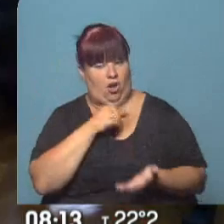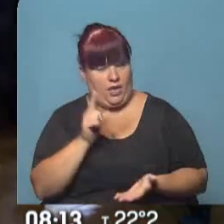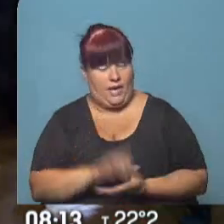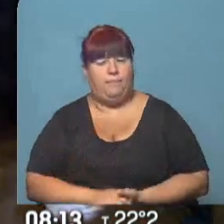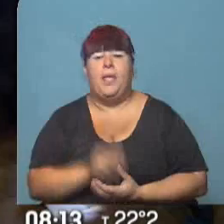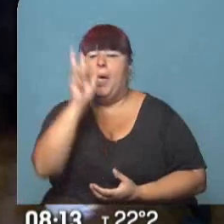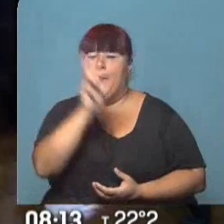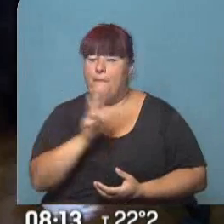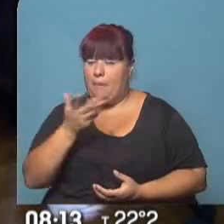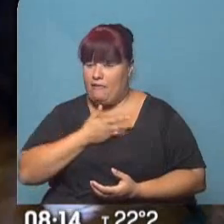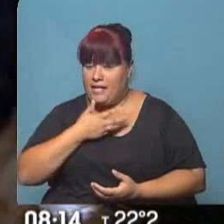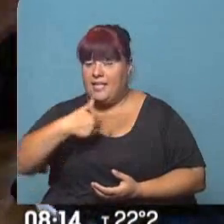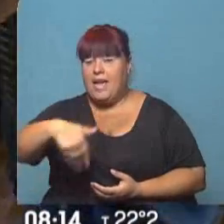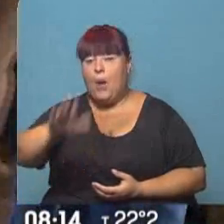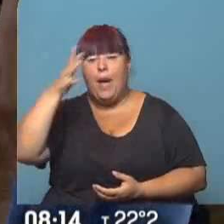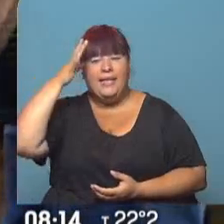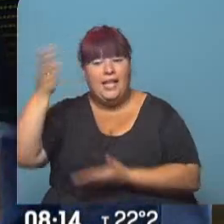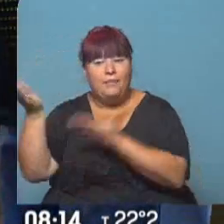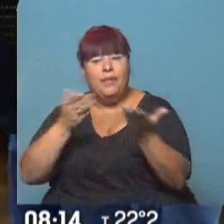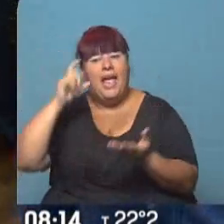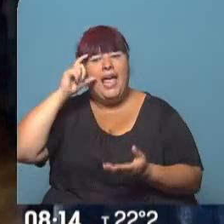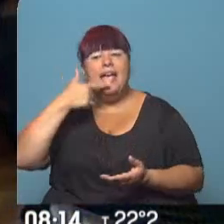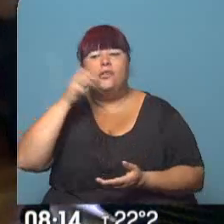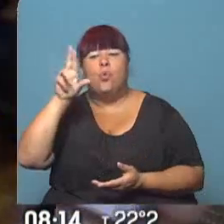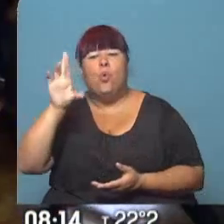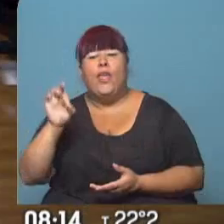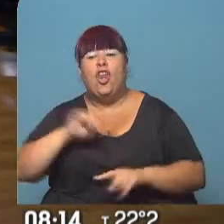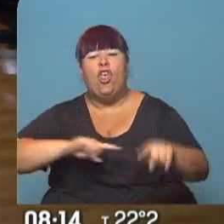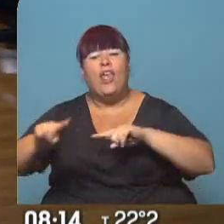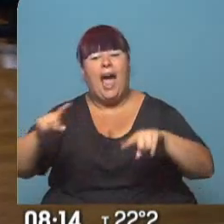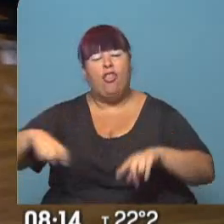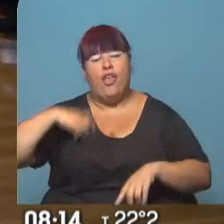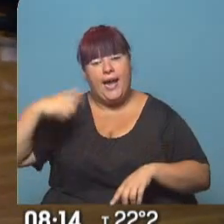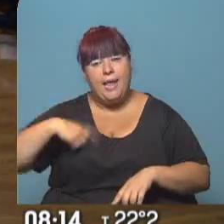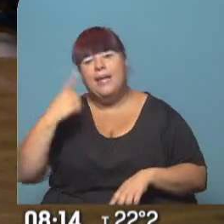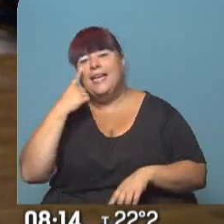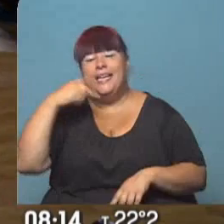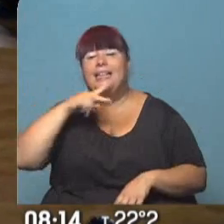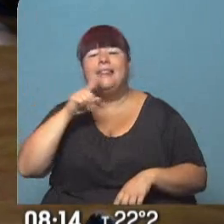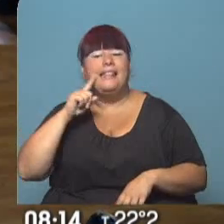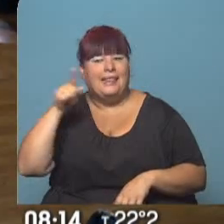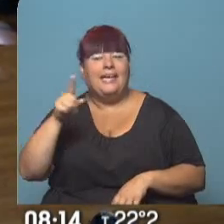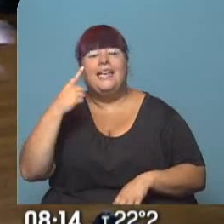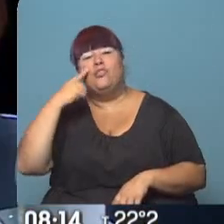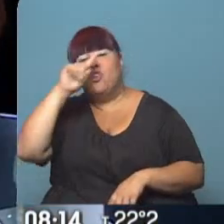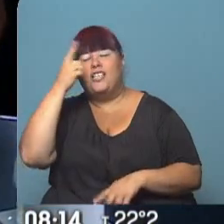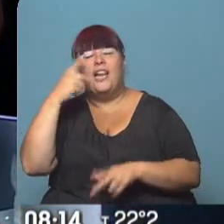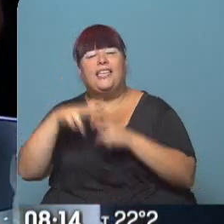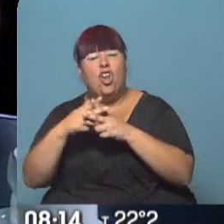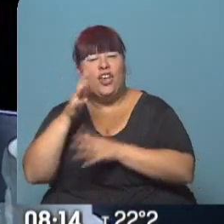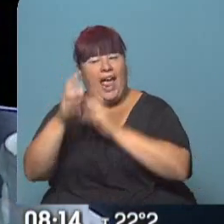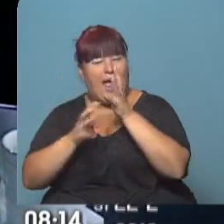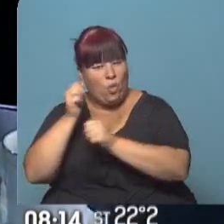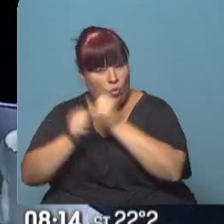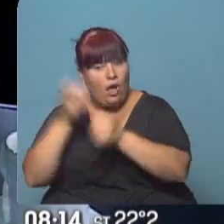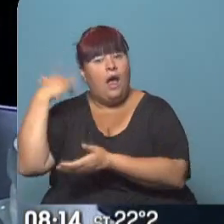El Papa Francisco recibirá en el Vaticano a Néstor Escudero, uno de los delegados gremiales del Instituto Nacional de Tecnología Industrial, INTI, que